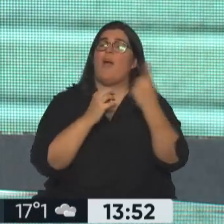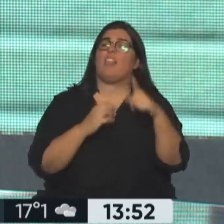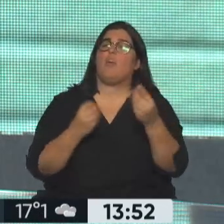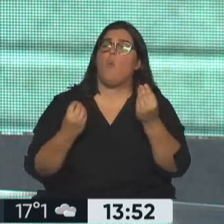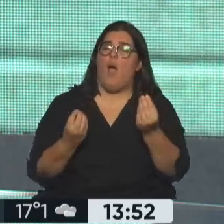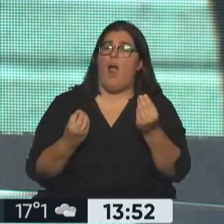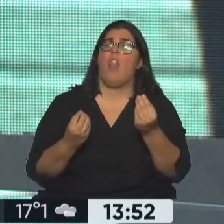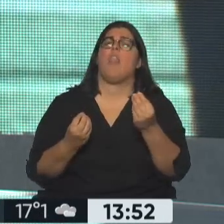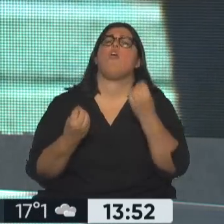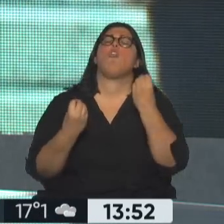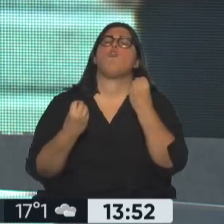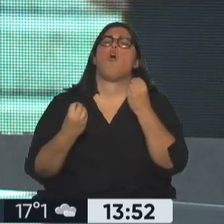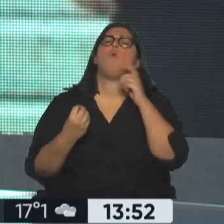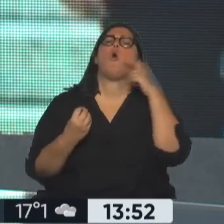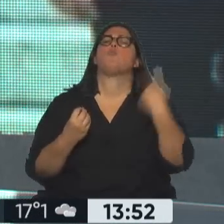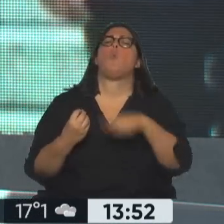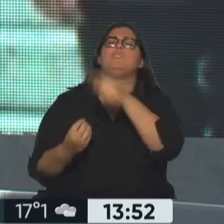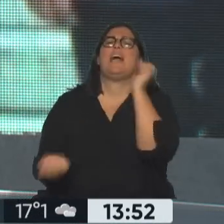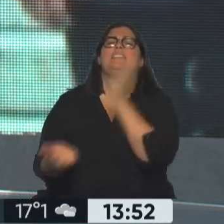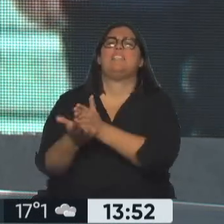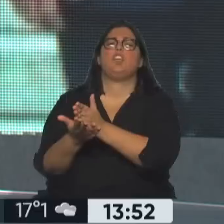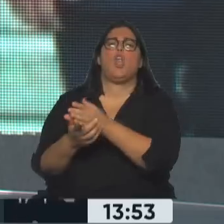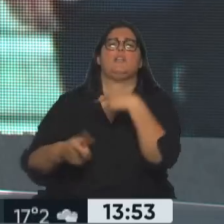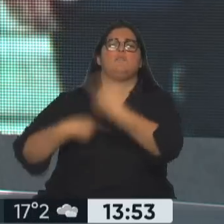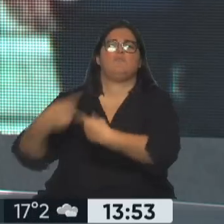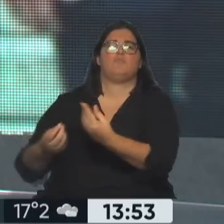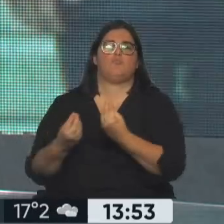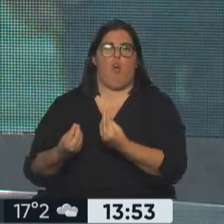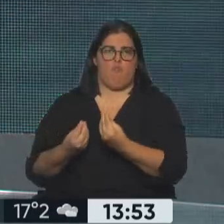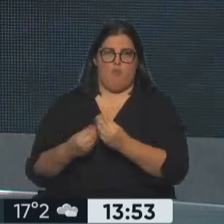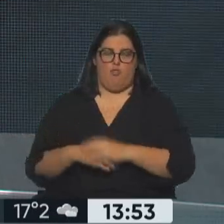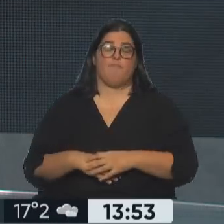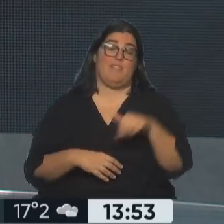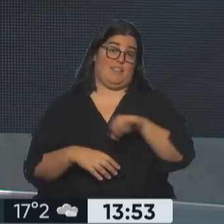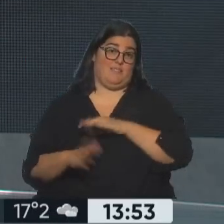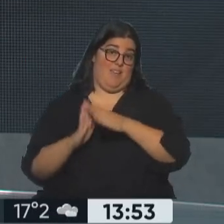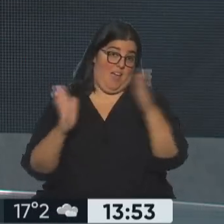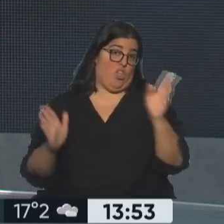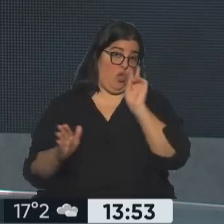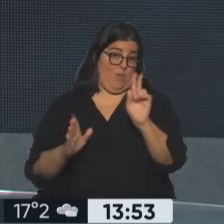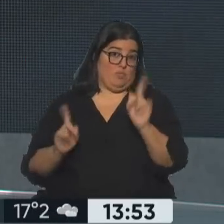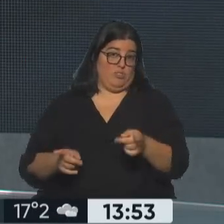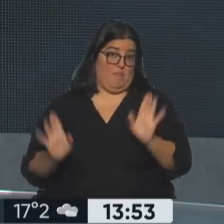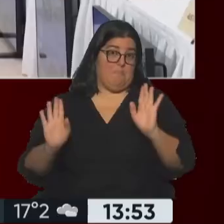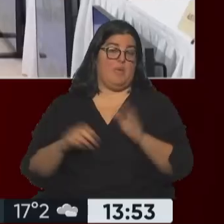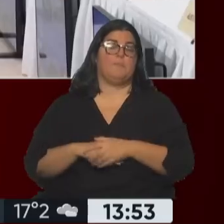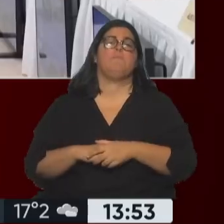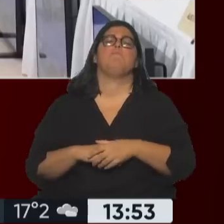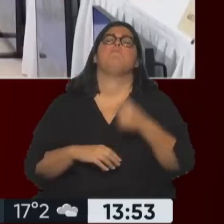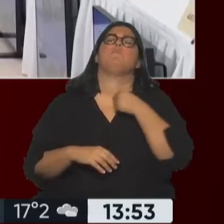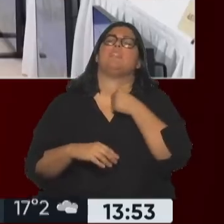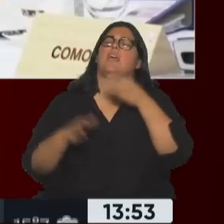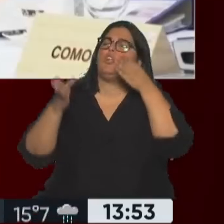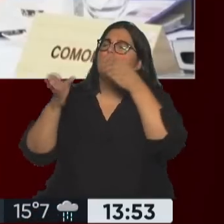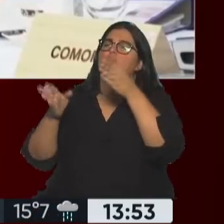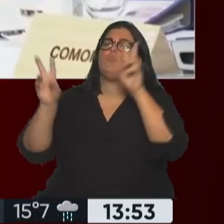las sanciones a Rusia, a lo que también vimos en este año. Yo me quería detener un poco en la cuestión de China,